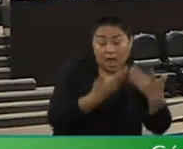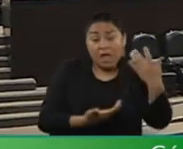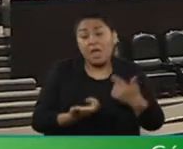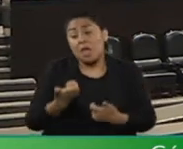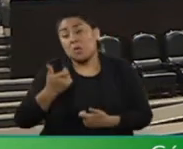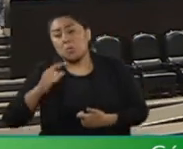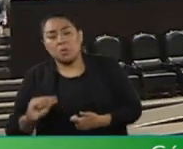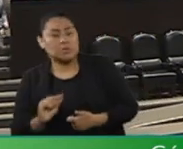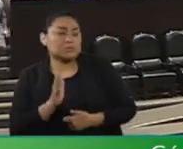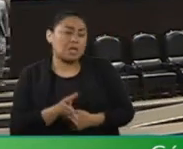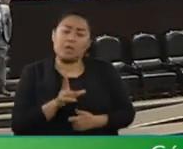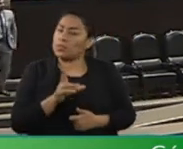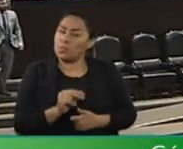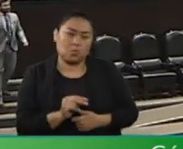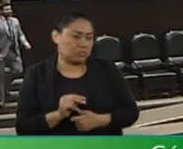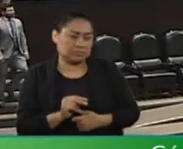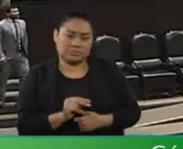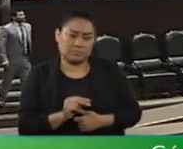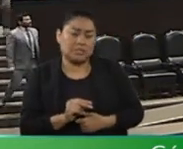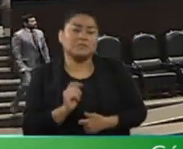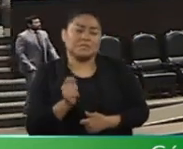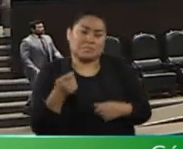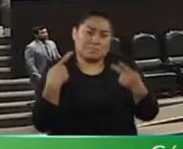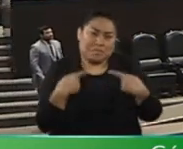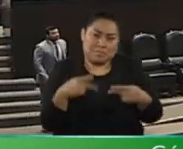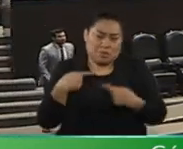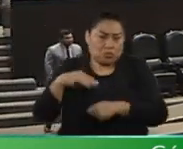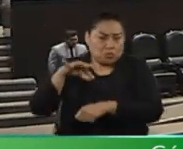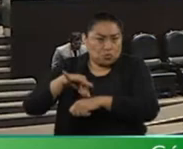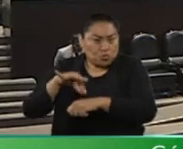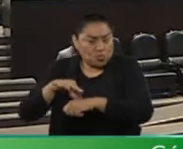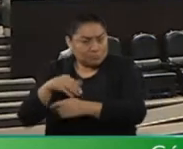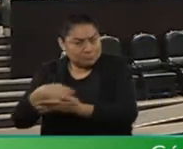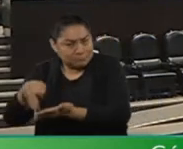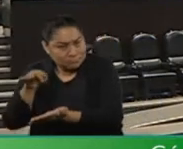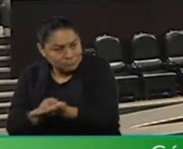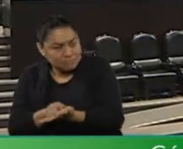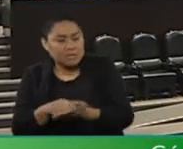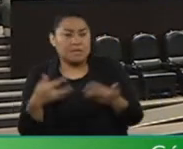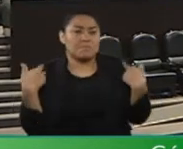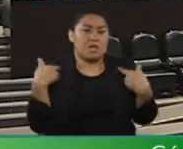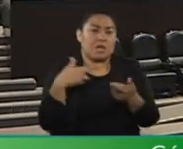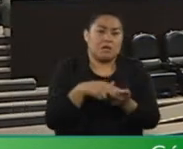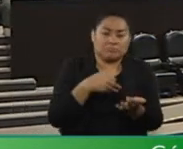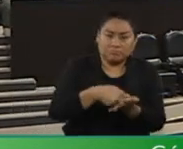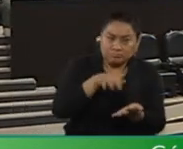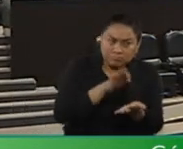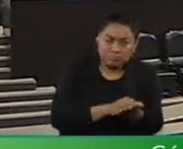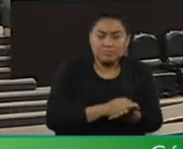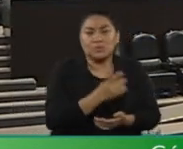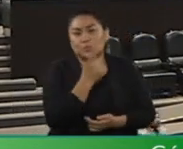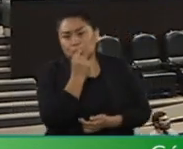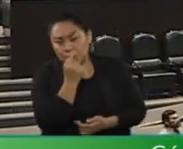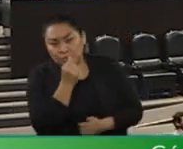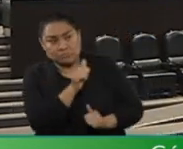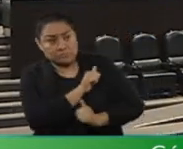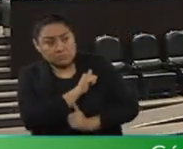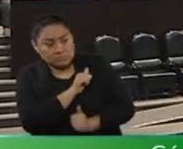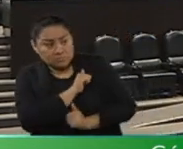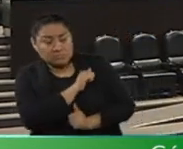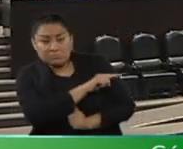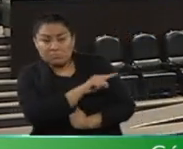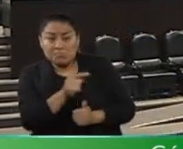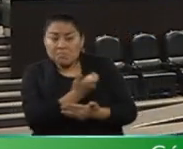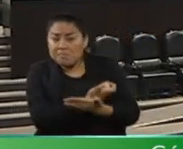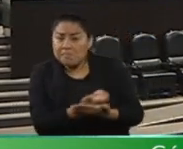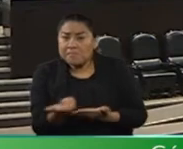aumento nunca más nuestros Héroes de la salud de la educación y de los cuerpos de seguridad con un sueldo